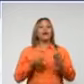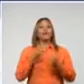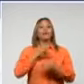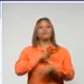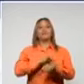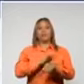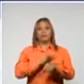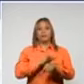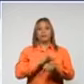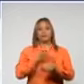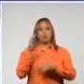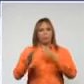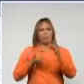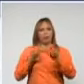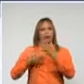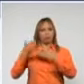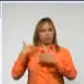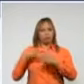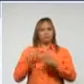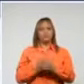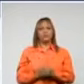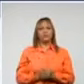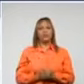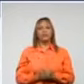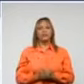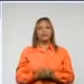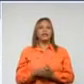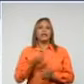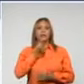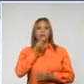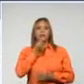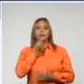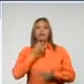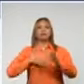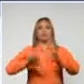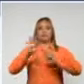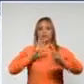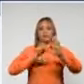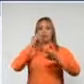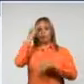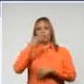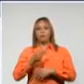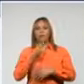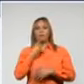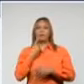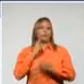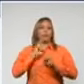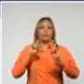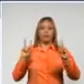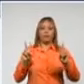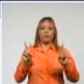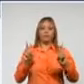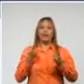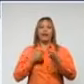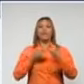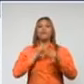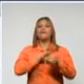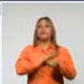yo creo que yo lo he dicho otras veces, que te dan inmunidad de por vida. Hay incluso enfermedades